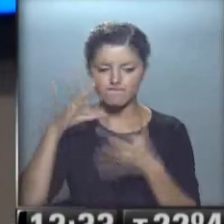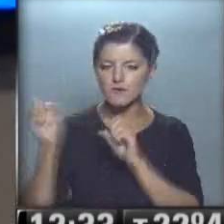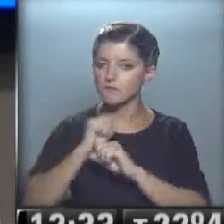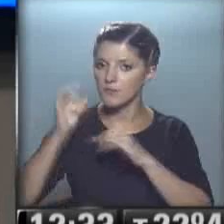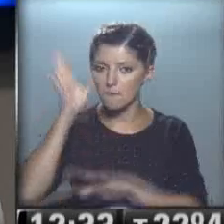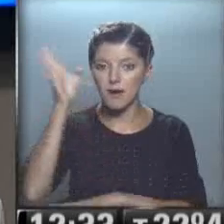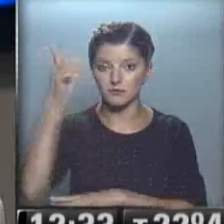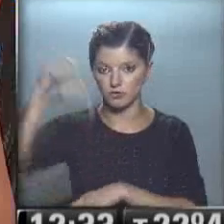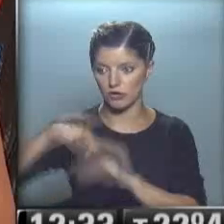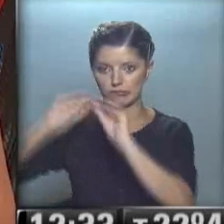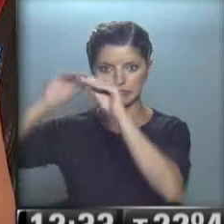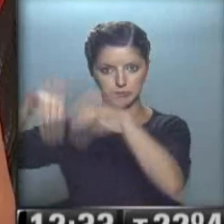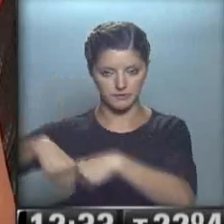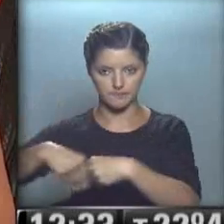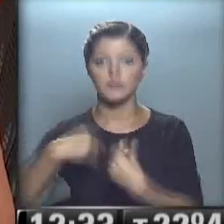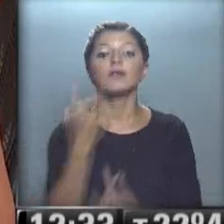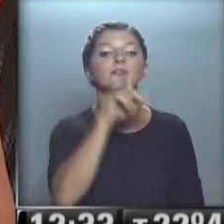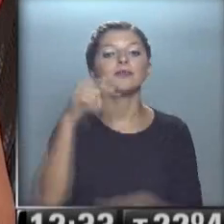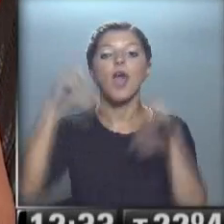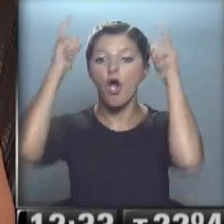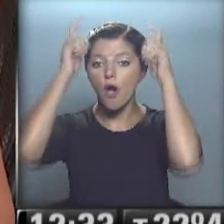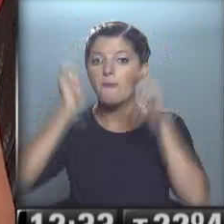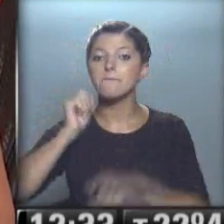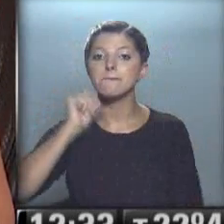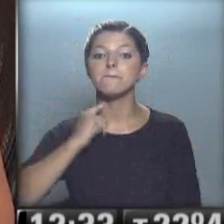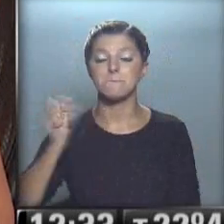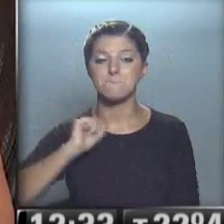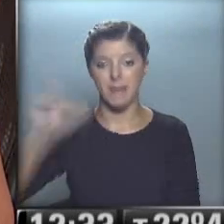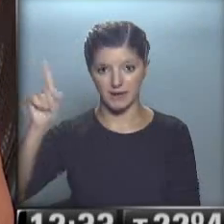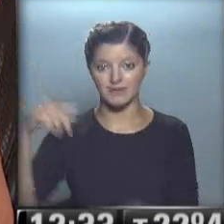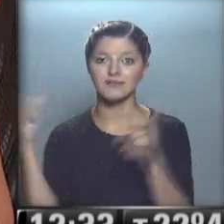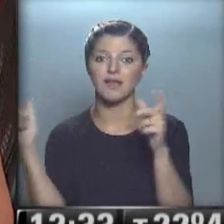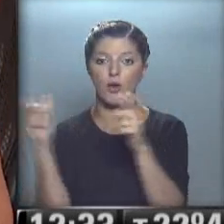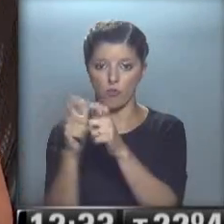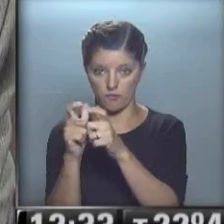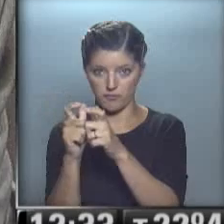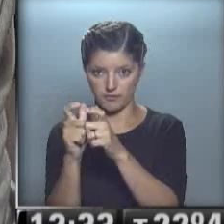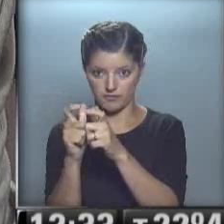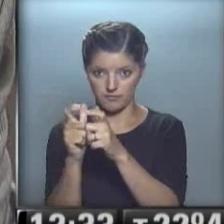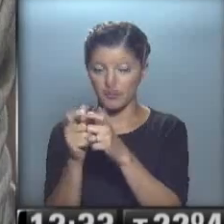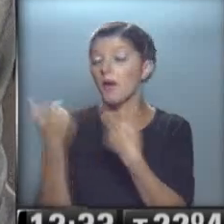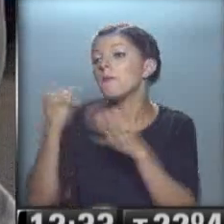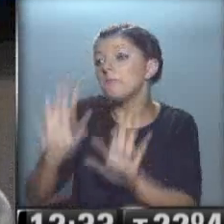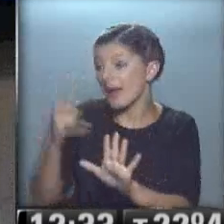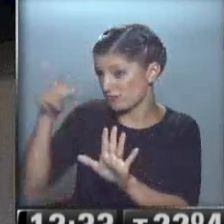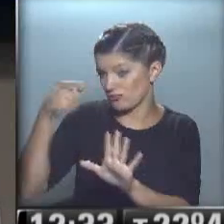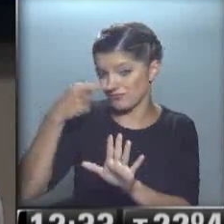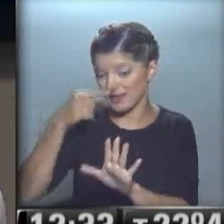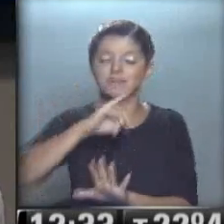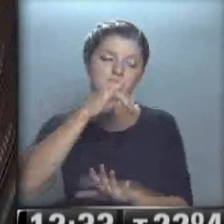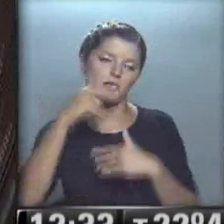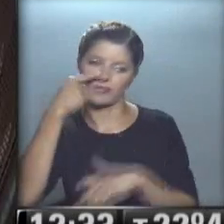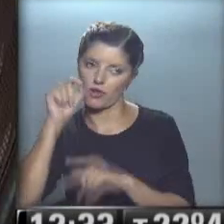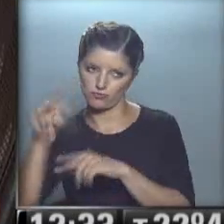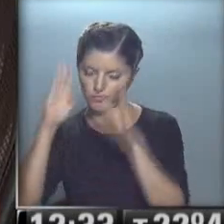eclipsadas una creación de de la corona española no la las cumbres iberoamericanas para sus inversiones para sus inversiones y para su